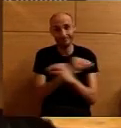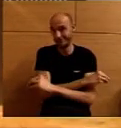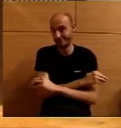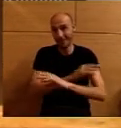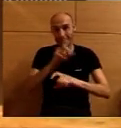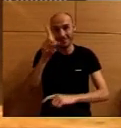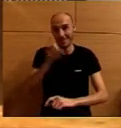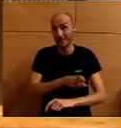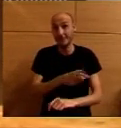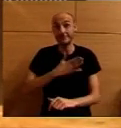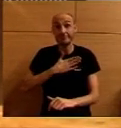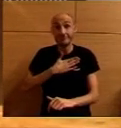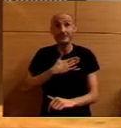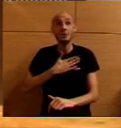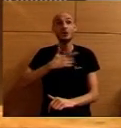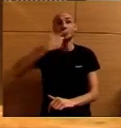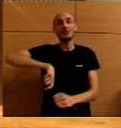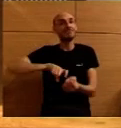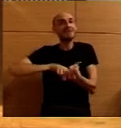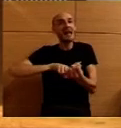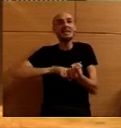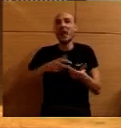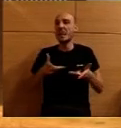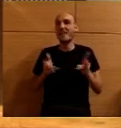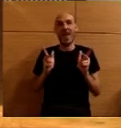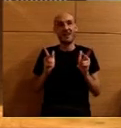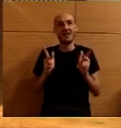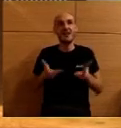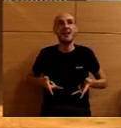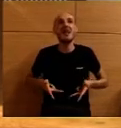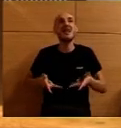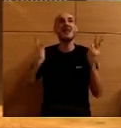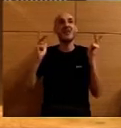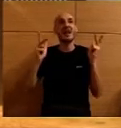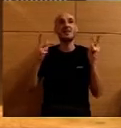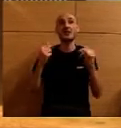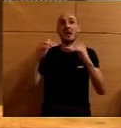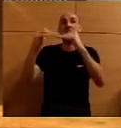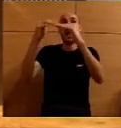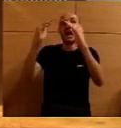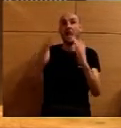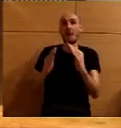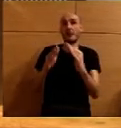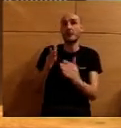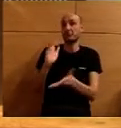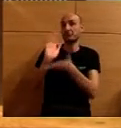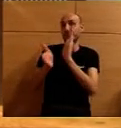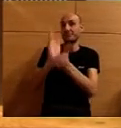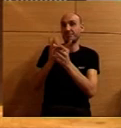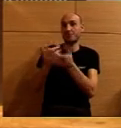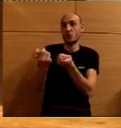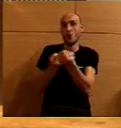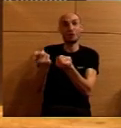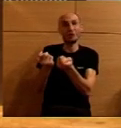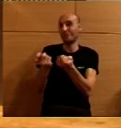a ser imposible que nosotros, como liberales, entendamos el intervencionismo de la vivienda, que ustedes sí que entienden porque van de